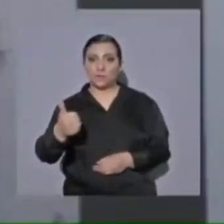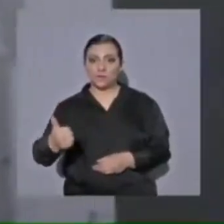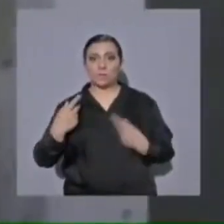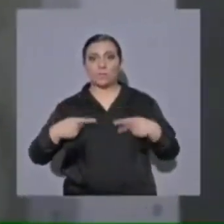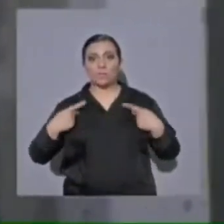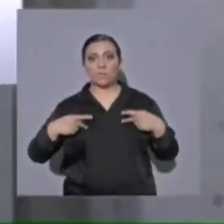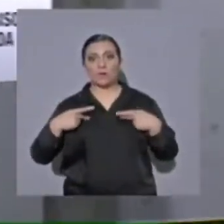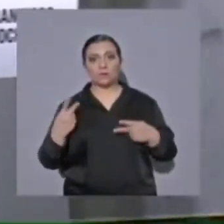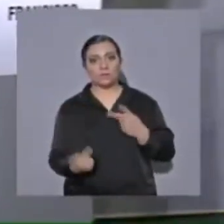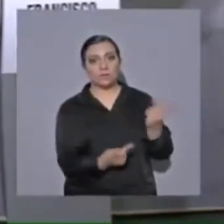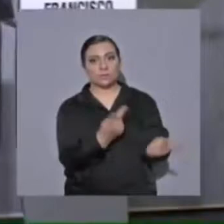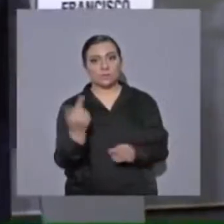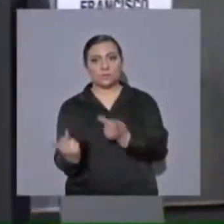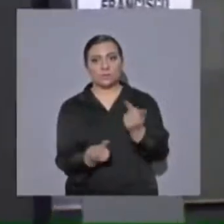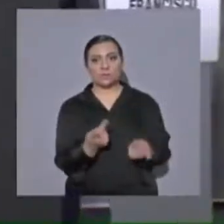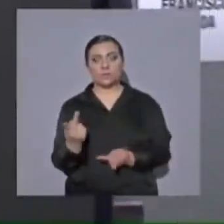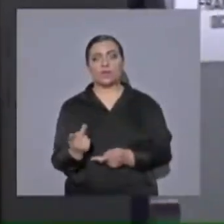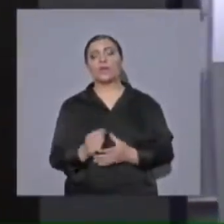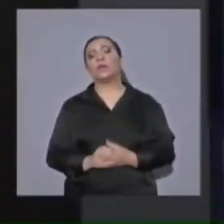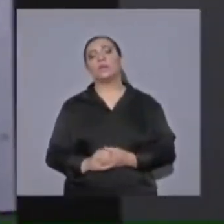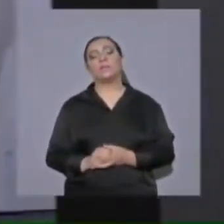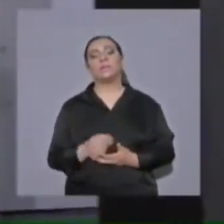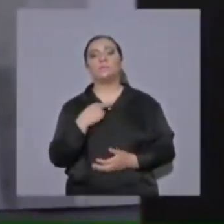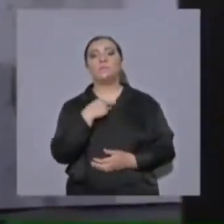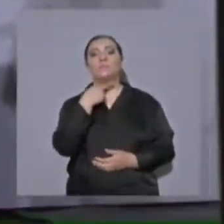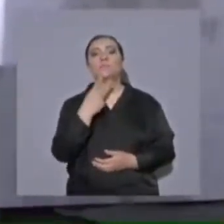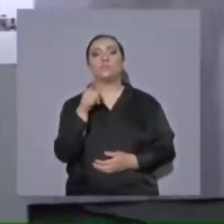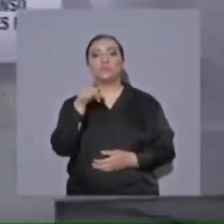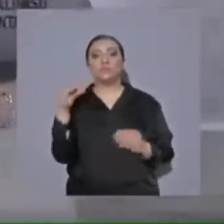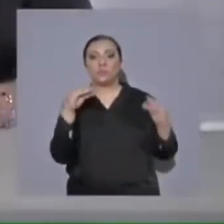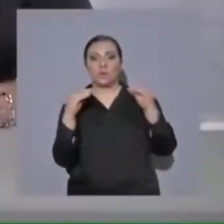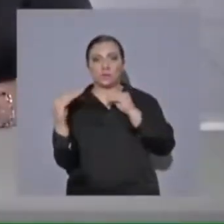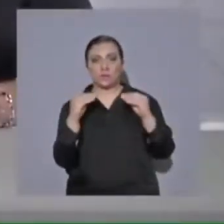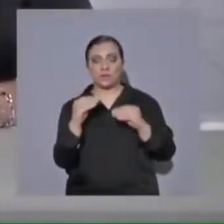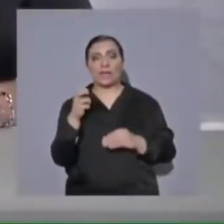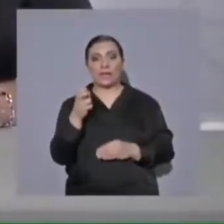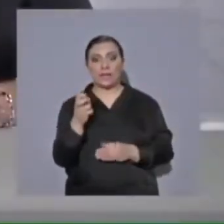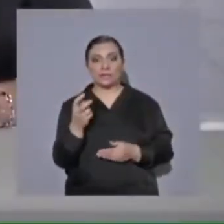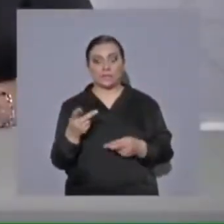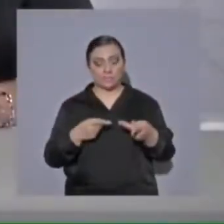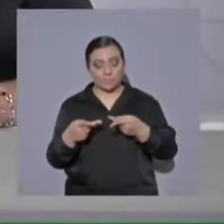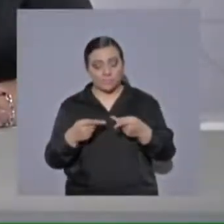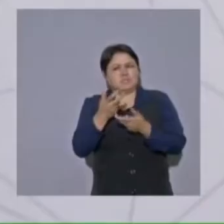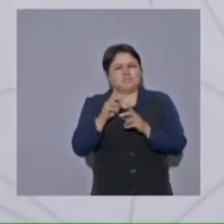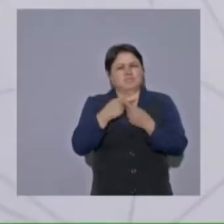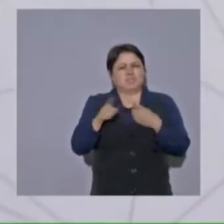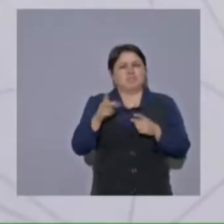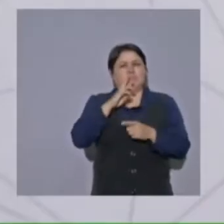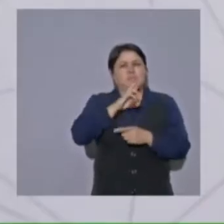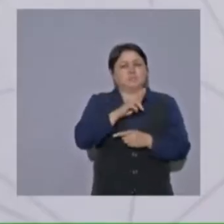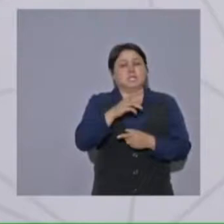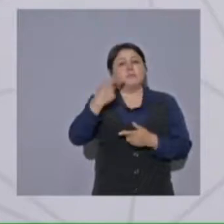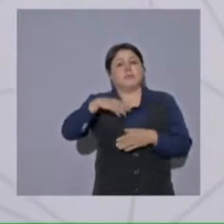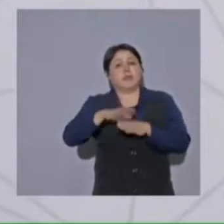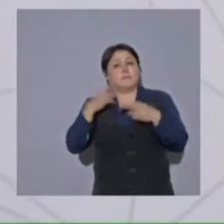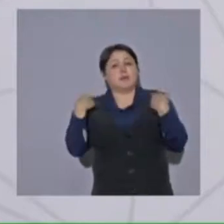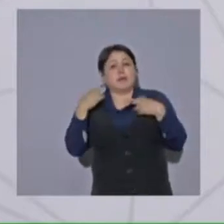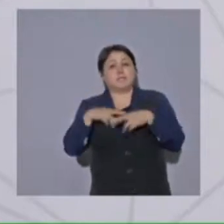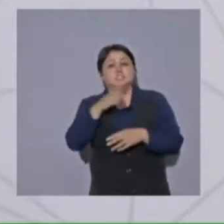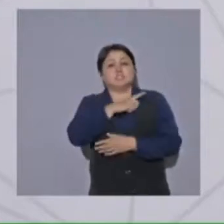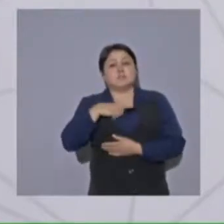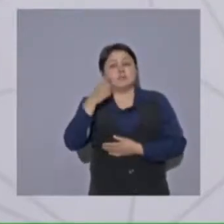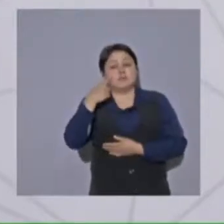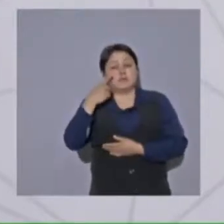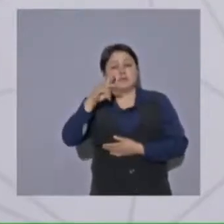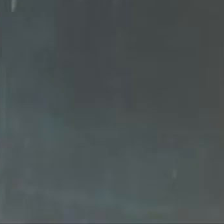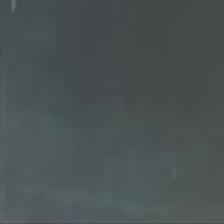organizó el Instituto Estatal Electoral de Sonora el pasado sábado 15 de mayo en la ciudad de Hermosillo. Ante esta situación, el candidato de Movimiento Ciudadano, Alonso Montes